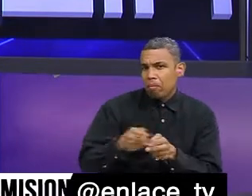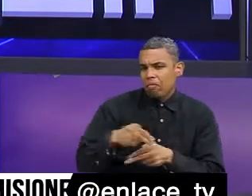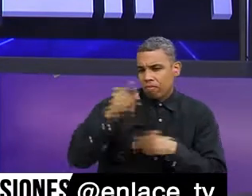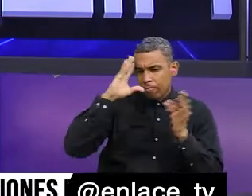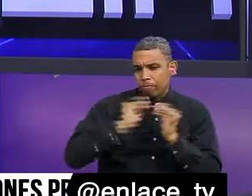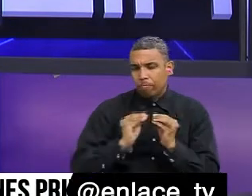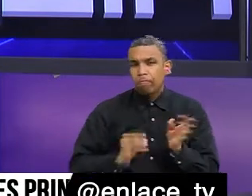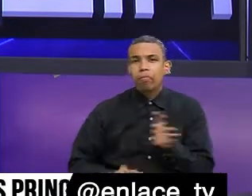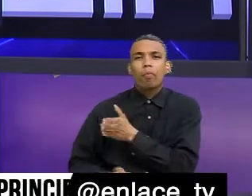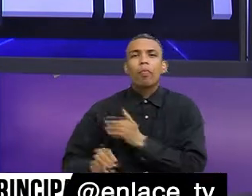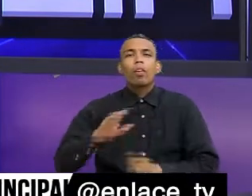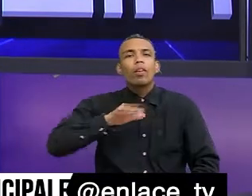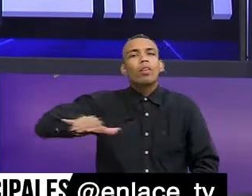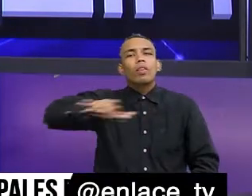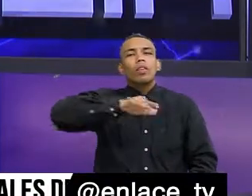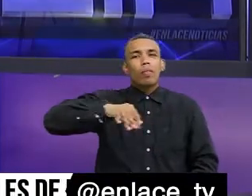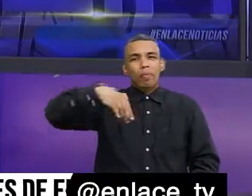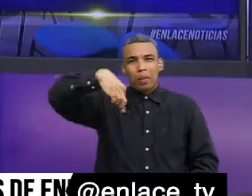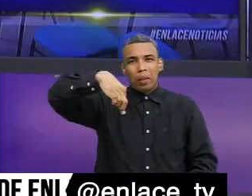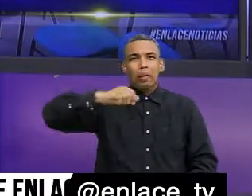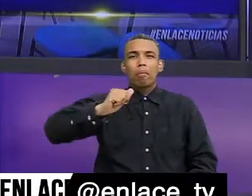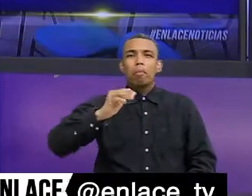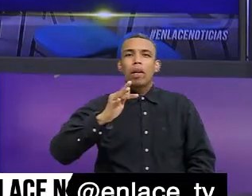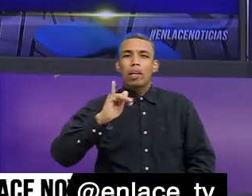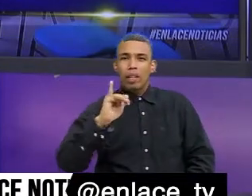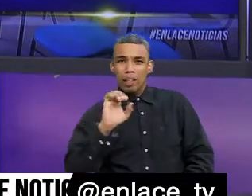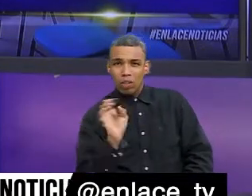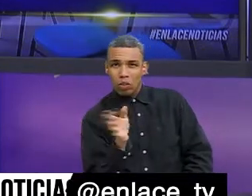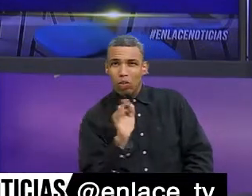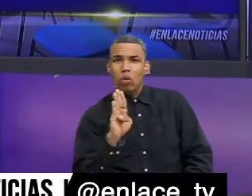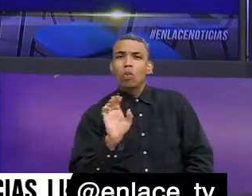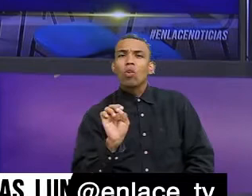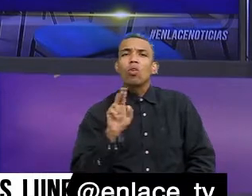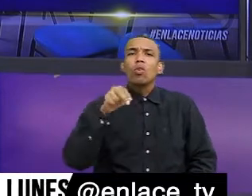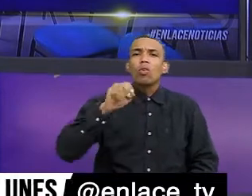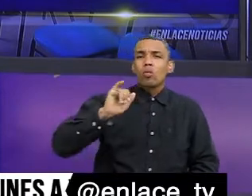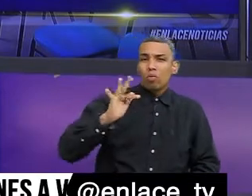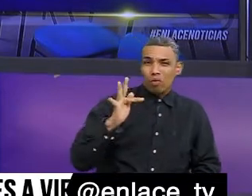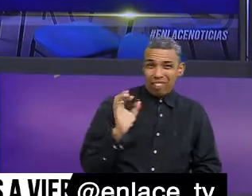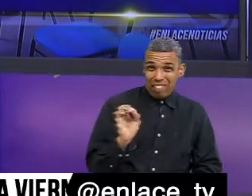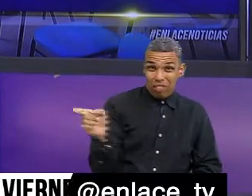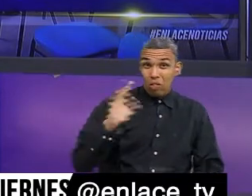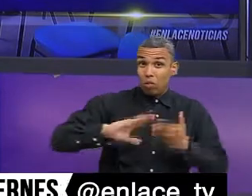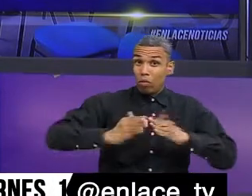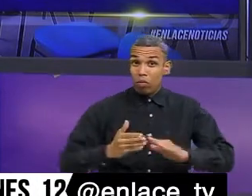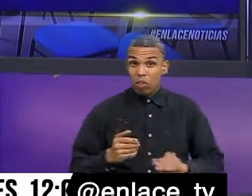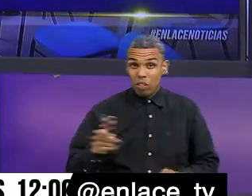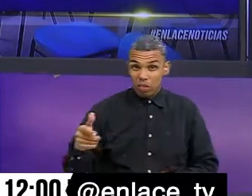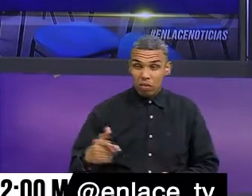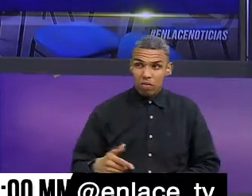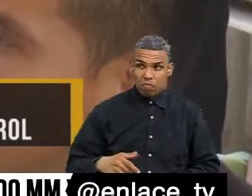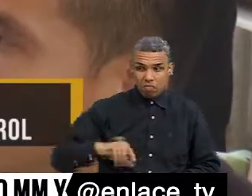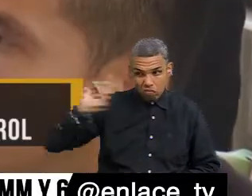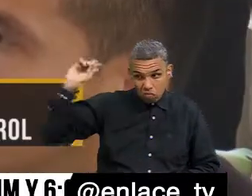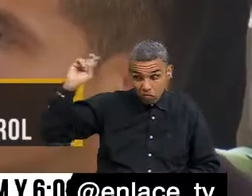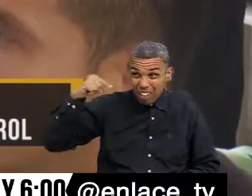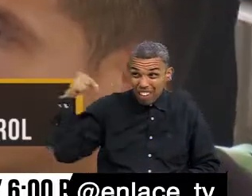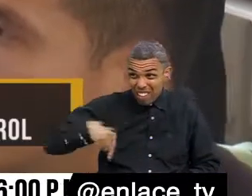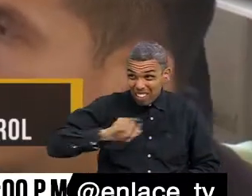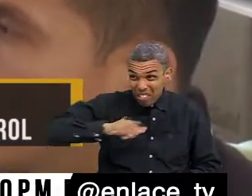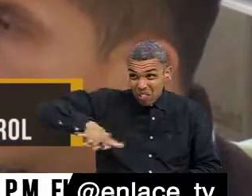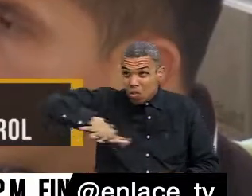dejaron claro en esta reunión que no aceptaran que ese sector sigue siendo afectado en su ecosistema la comunidad de patio bonito